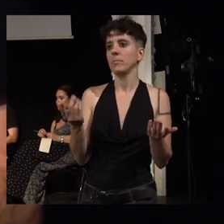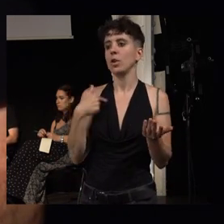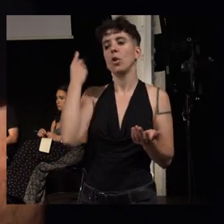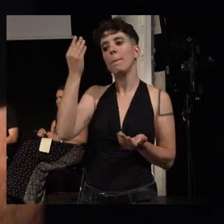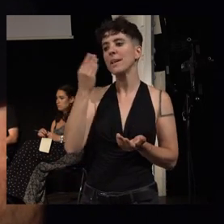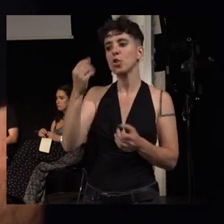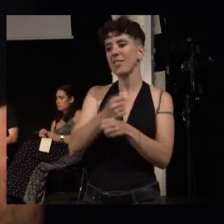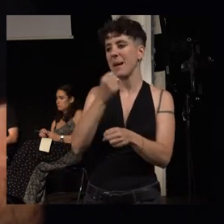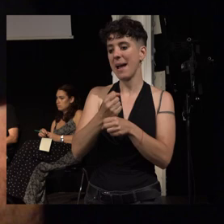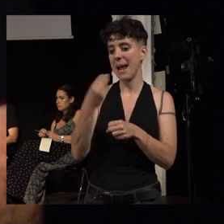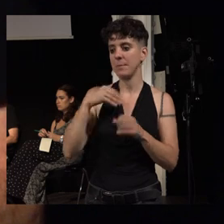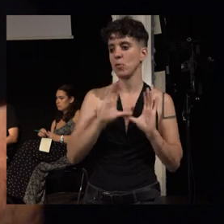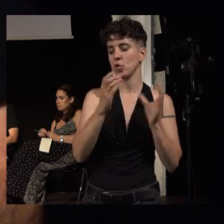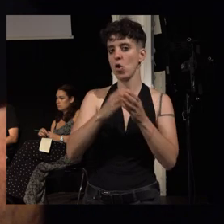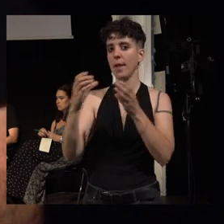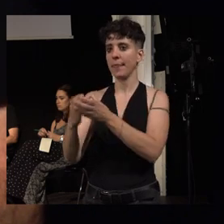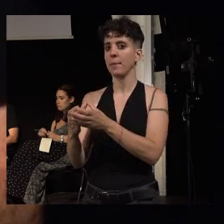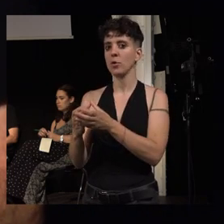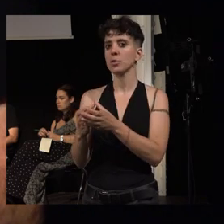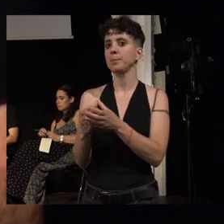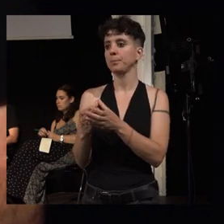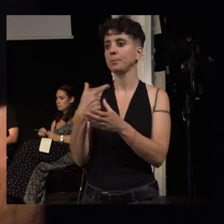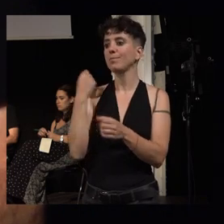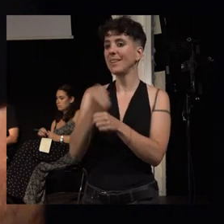Y creo que hay que trabajar con estos colectivos, pero hay que trabajar para un poco